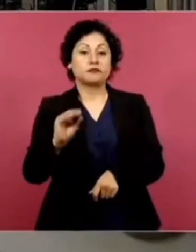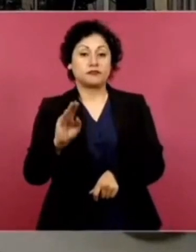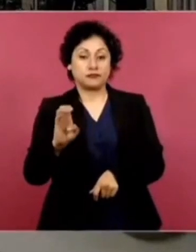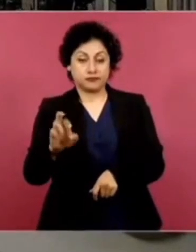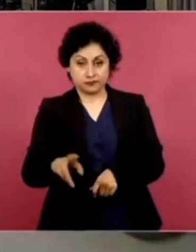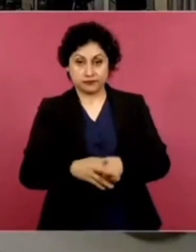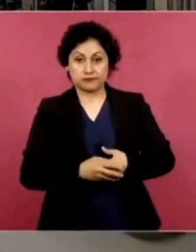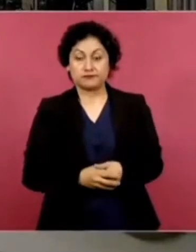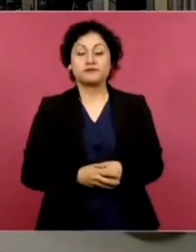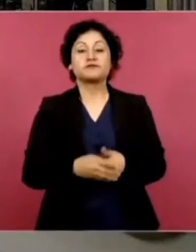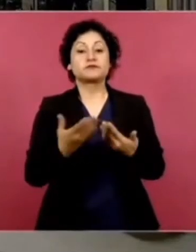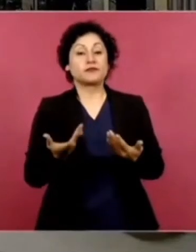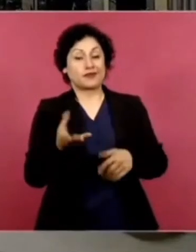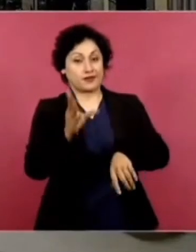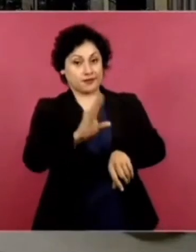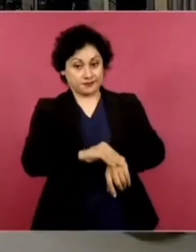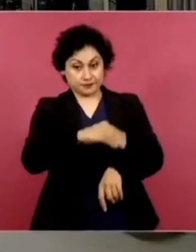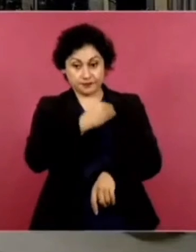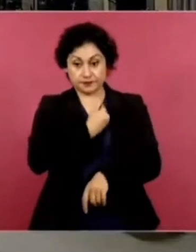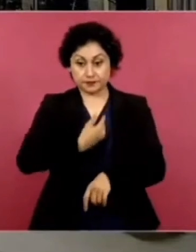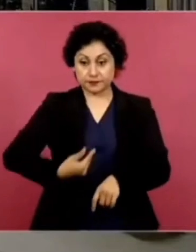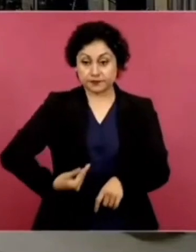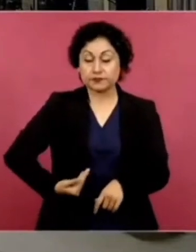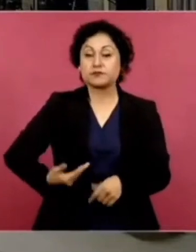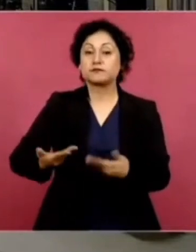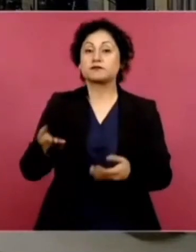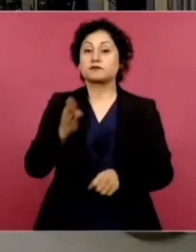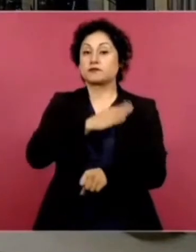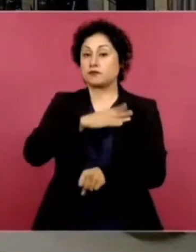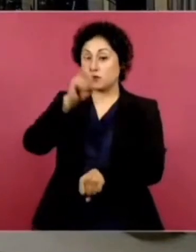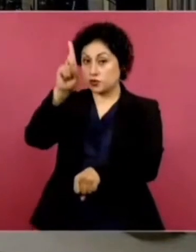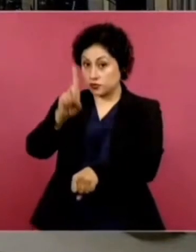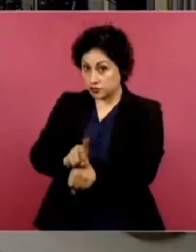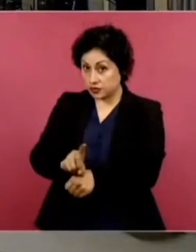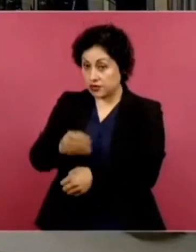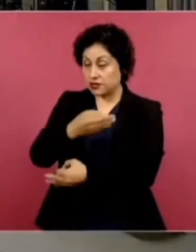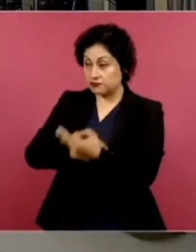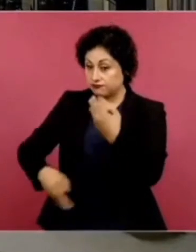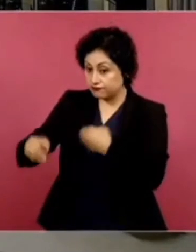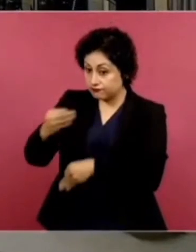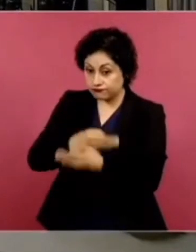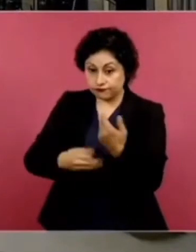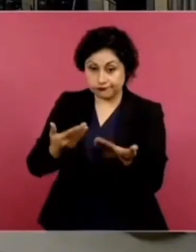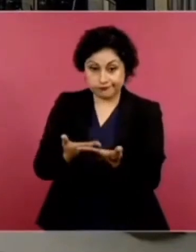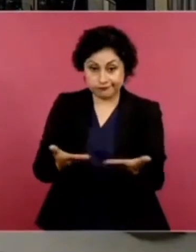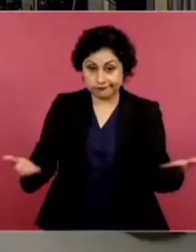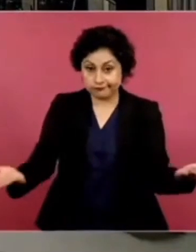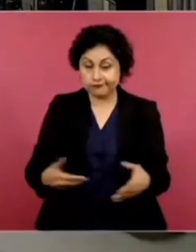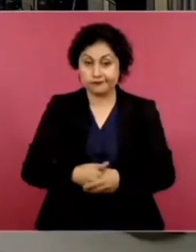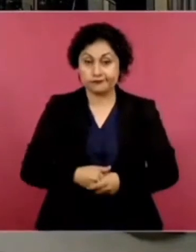Con su permiso, señor presidente, muy buenos días a todas y todos ustedes.